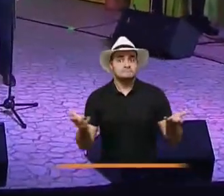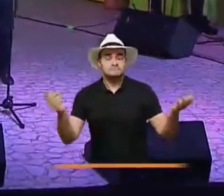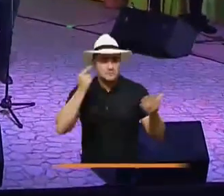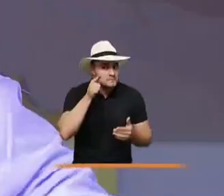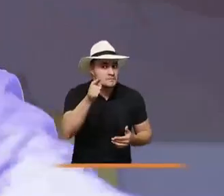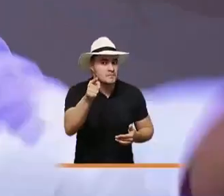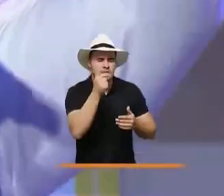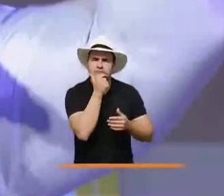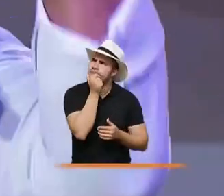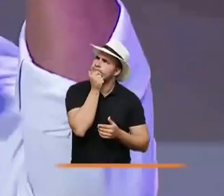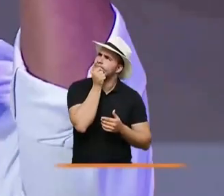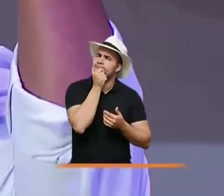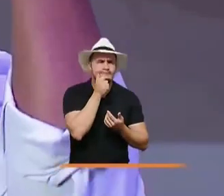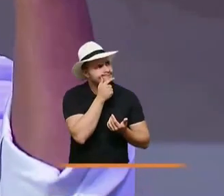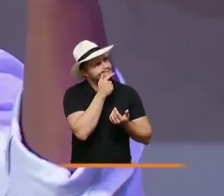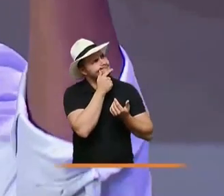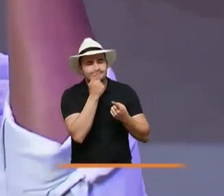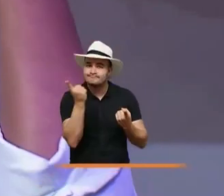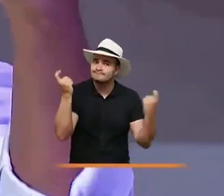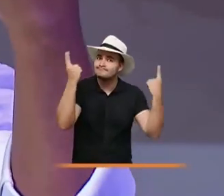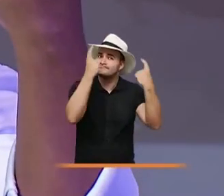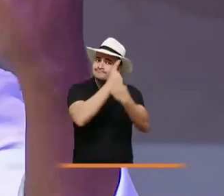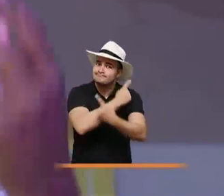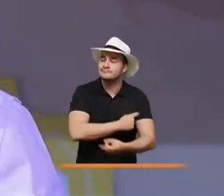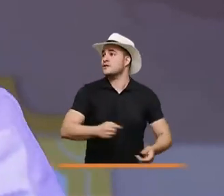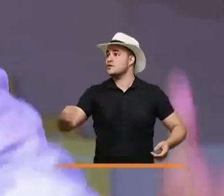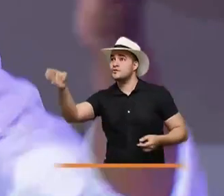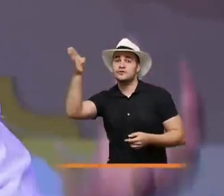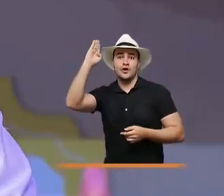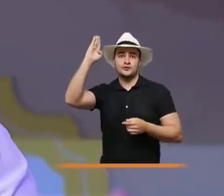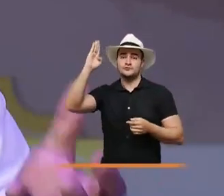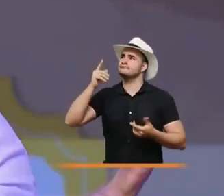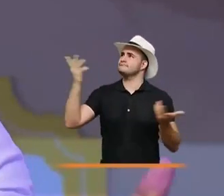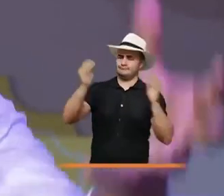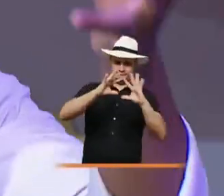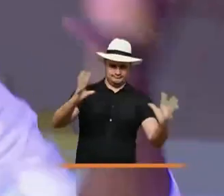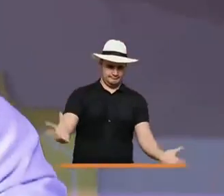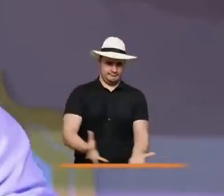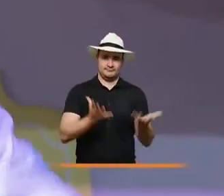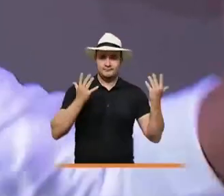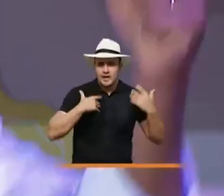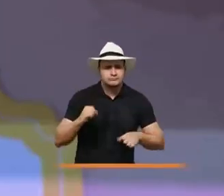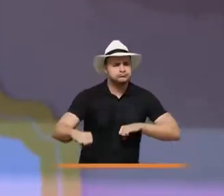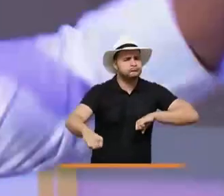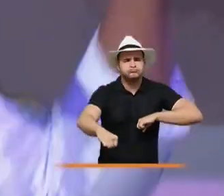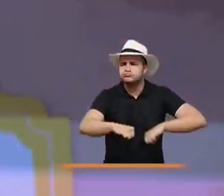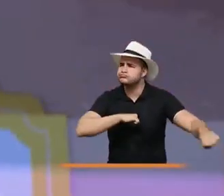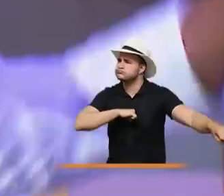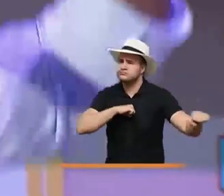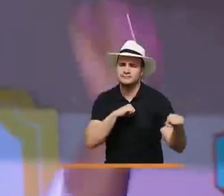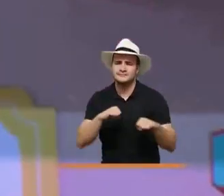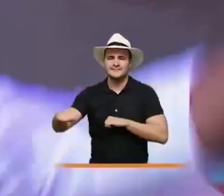xavier del dios de la humanidad aparte de la edad nos